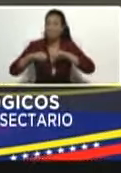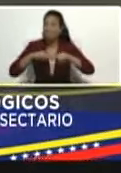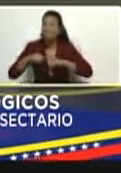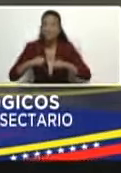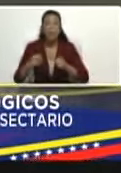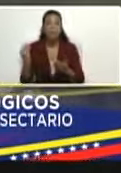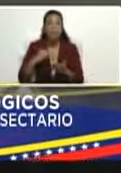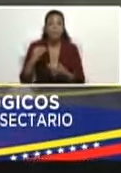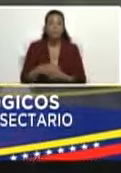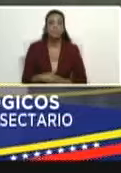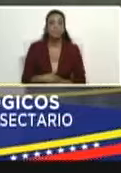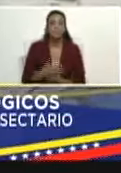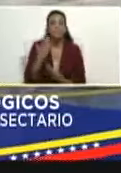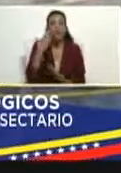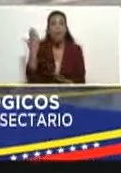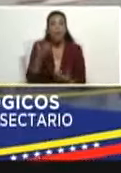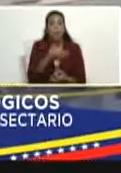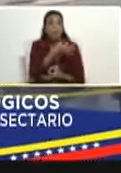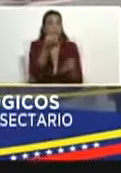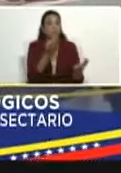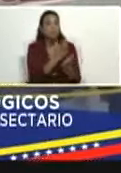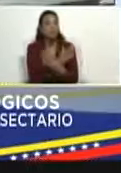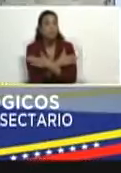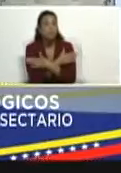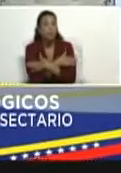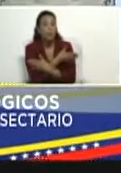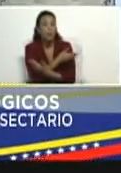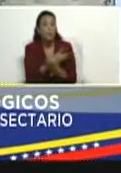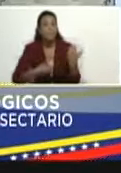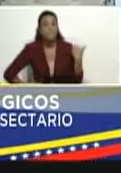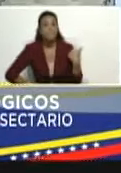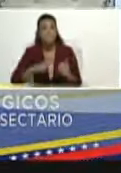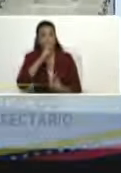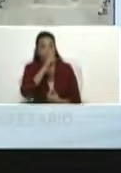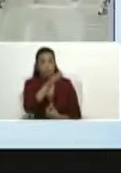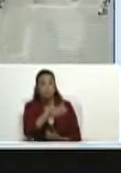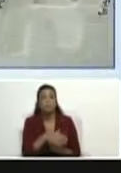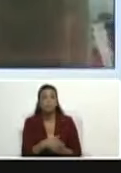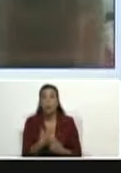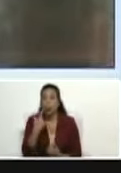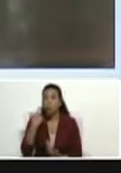caminando. Magnífico, doctor Blas Dorta,